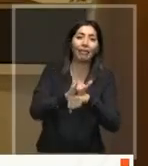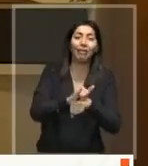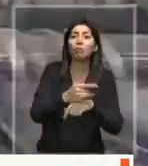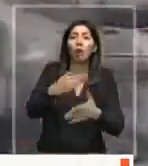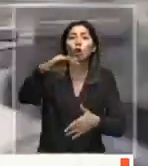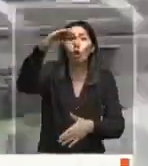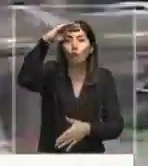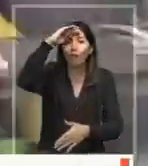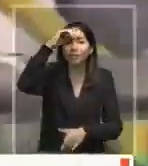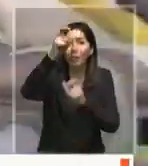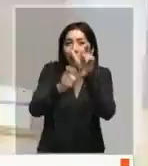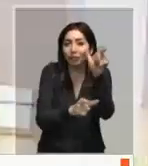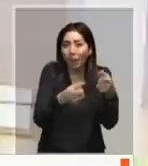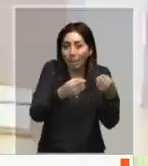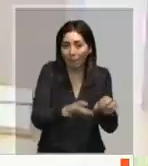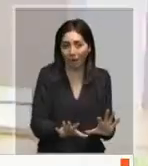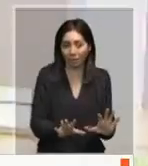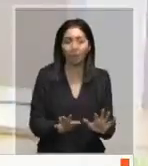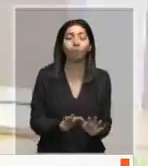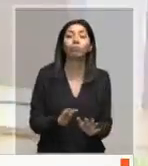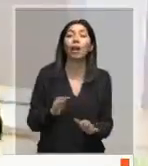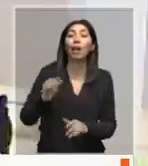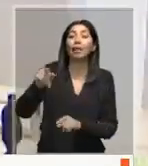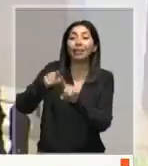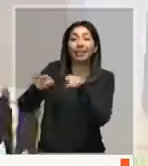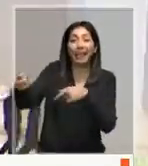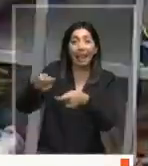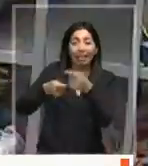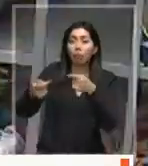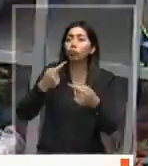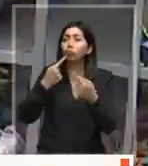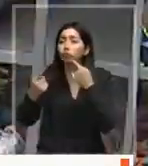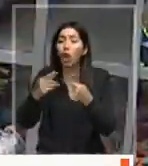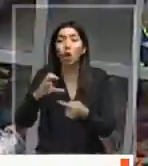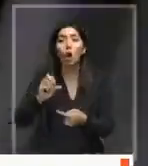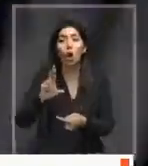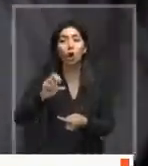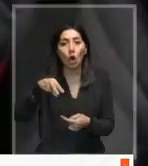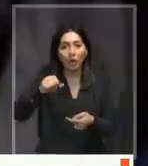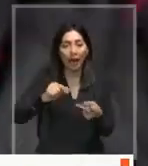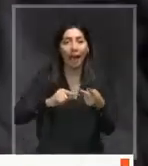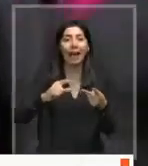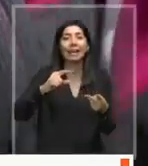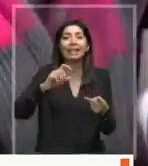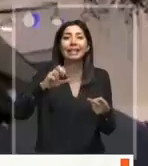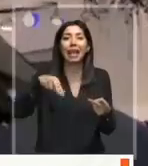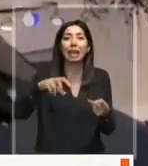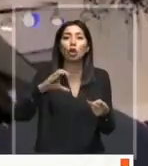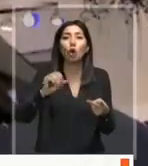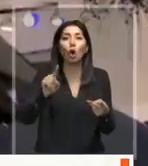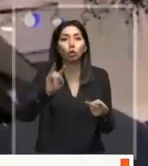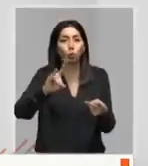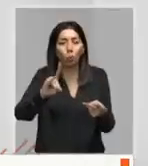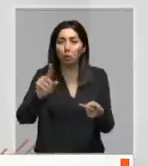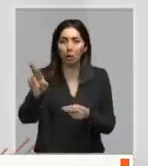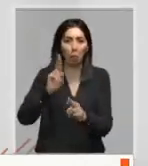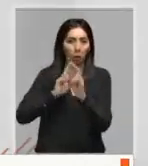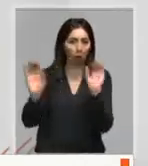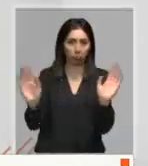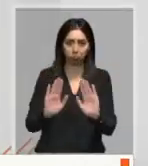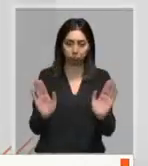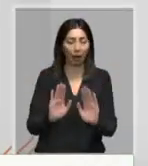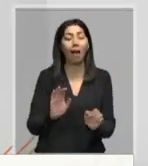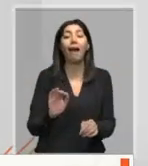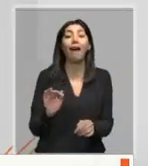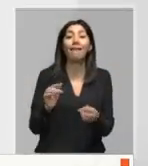las personas. Consultamos a las tiendas. En el caso de Corona y Cencosud, no quisieron dar una respuesta oficial. Falabella aseguró